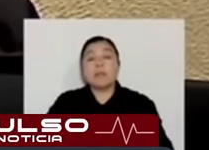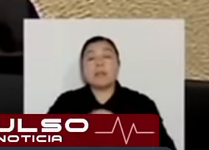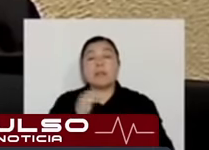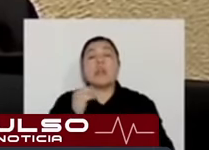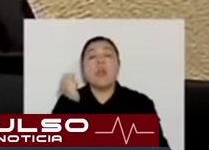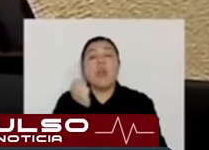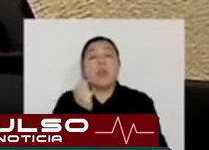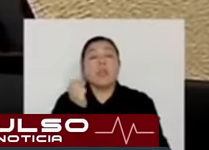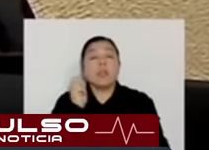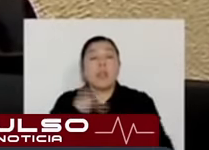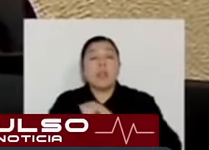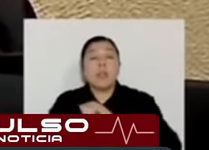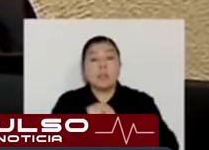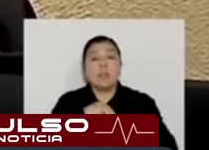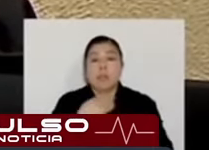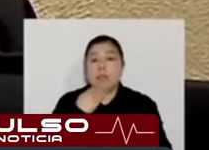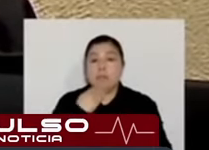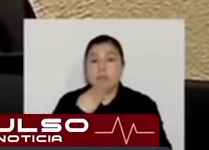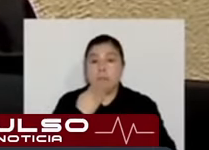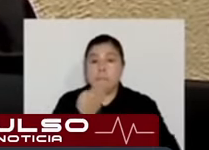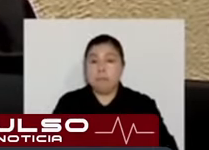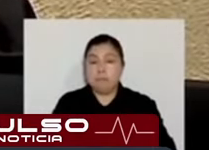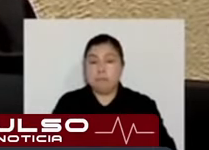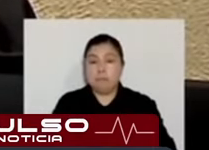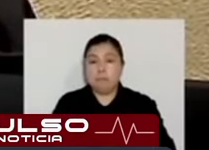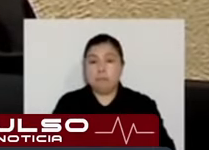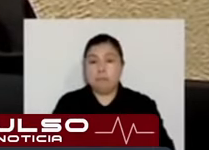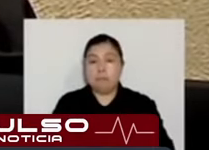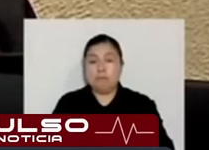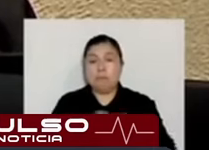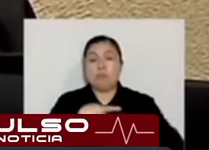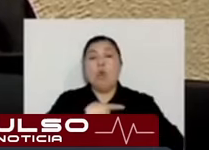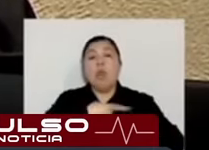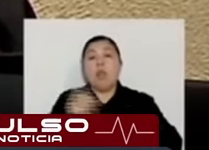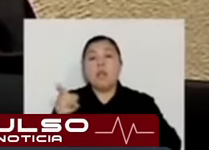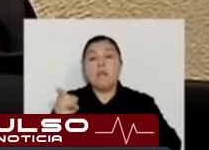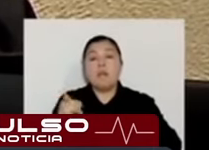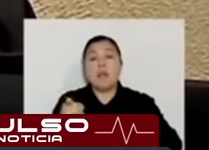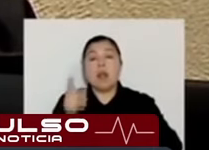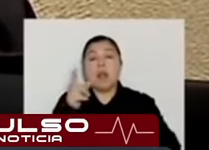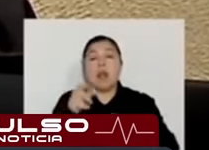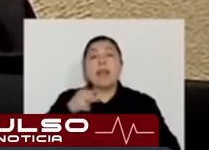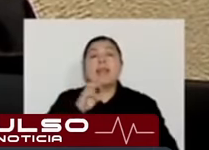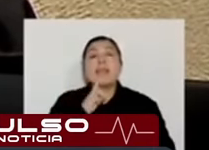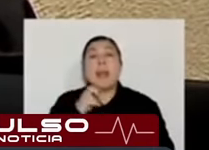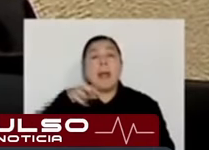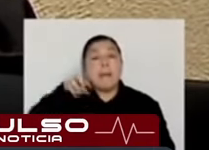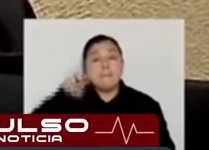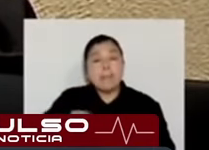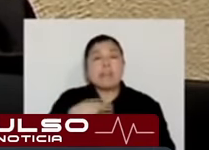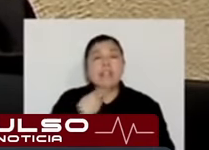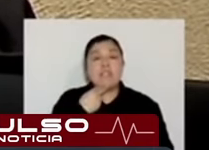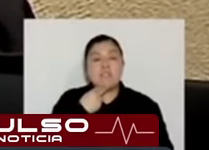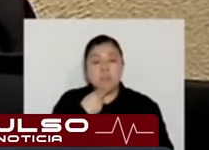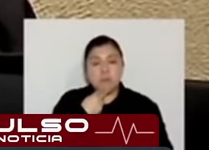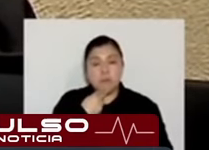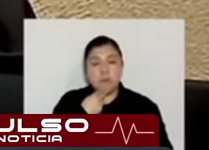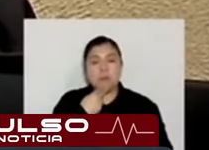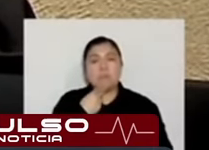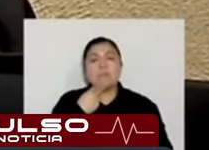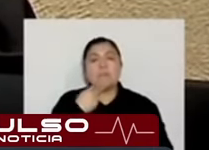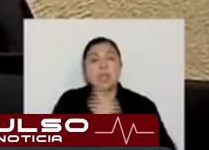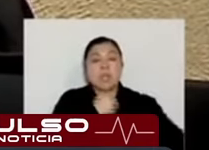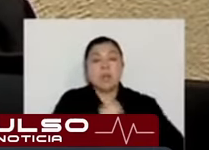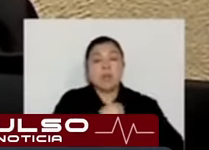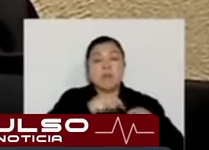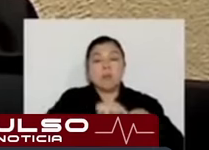también pido liberar el peaje de Trapén para las personas que viven y trabajan en Chinquihue. Para esto pido oficiar a la ministra